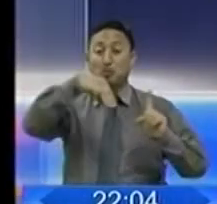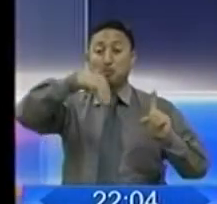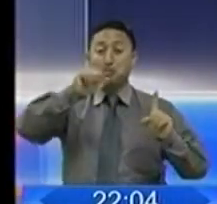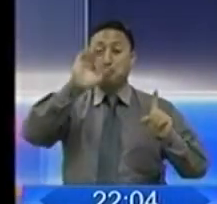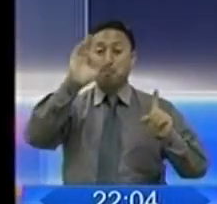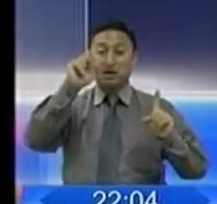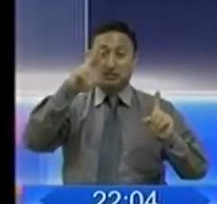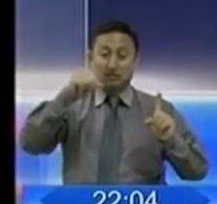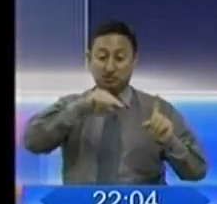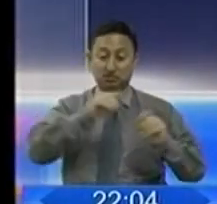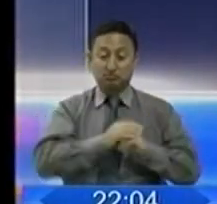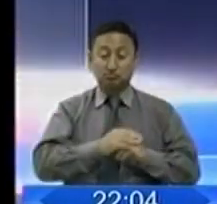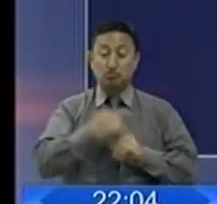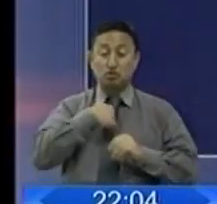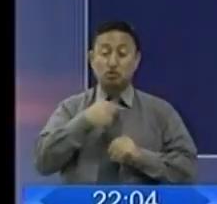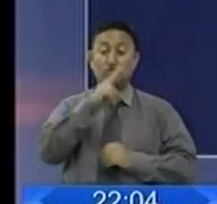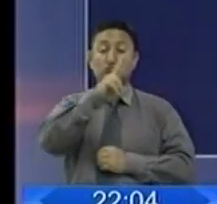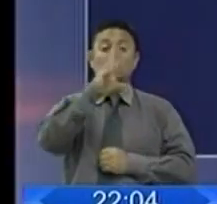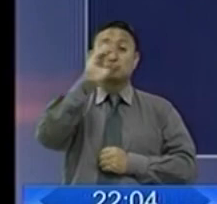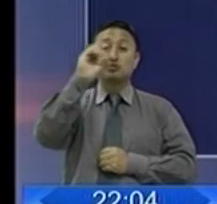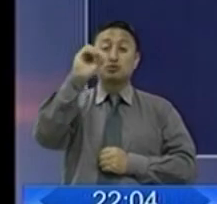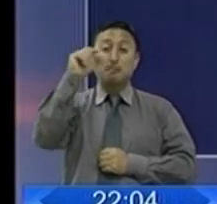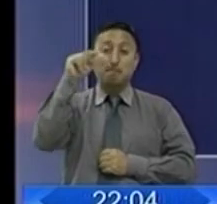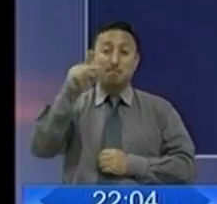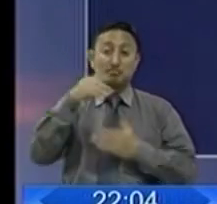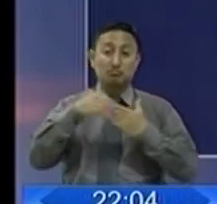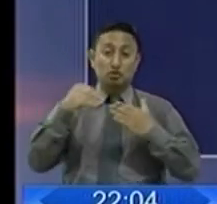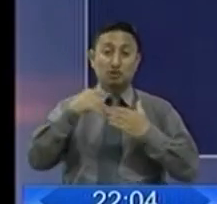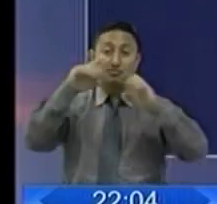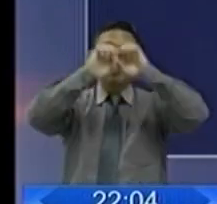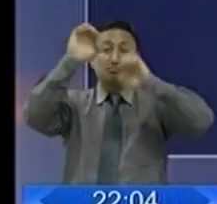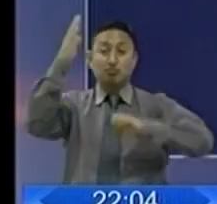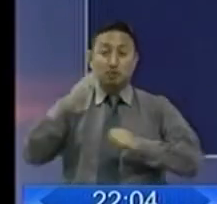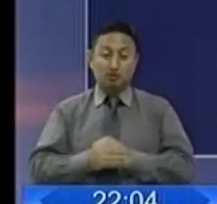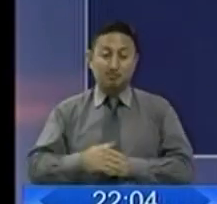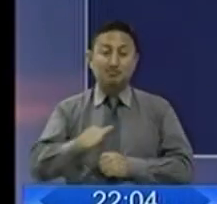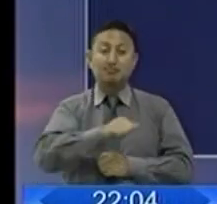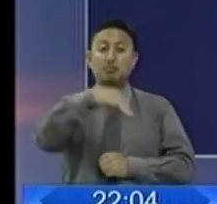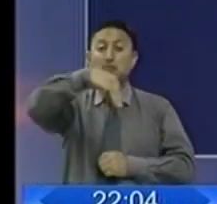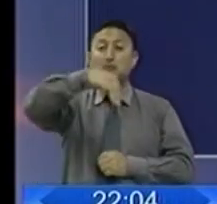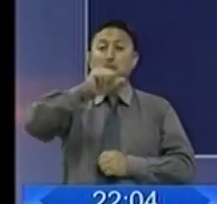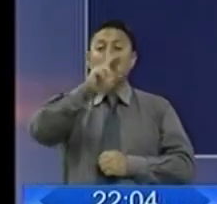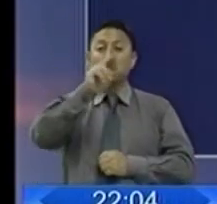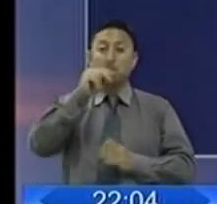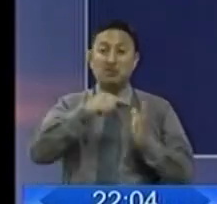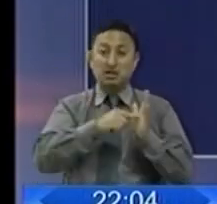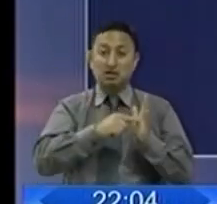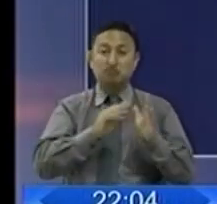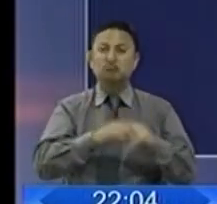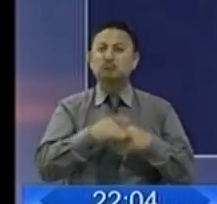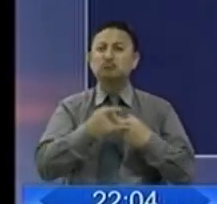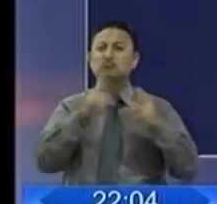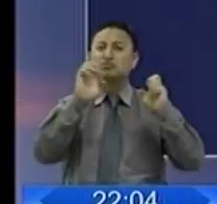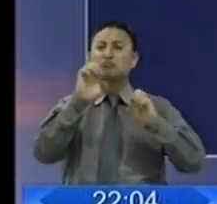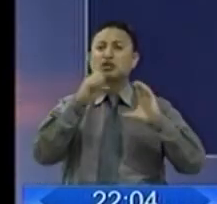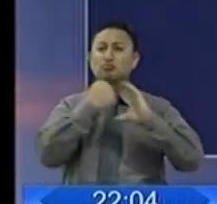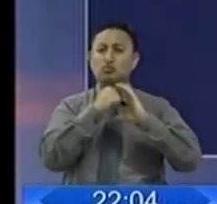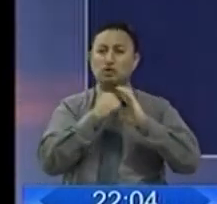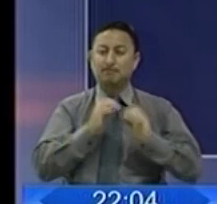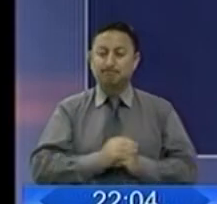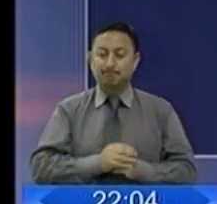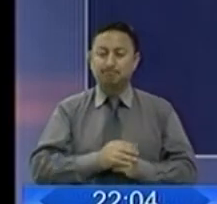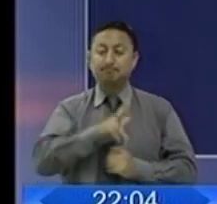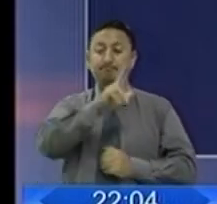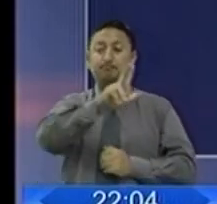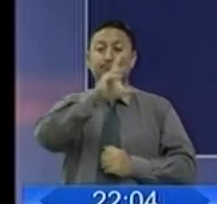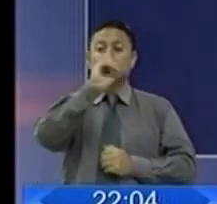se entregó $200,000 de Odebrecht a Alexis Mera, que serían destinados a temas ecológicos, $300,000 también